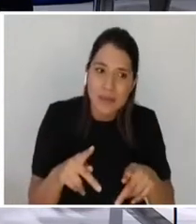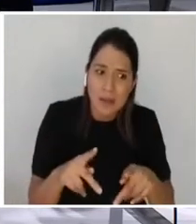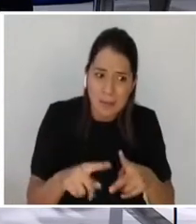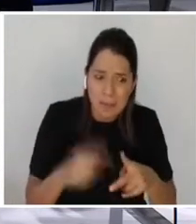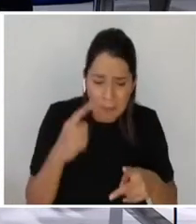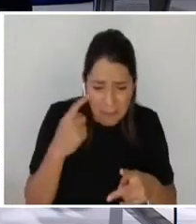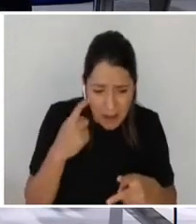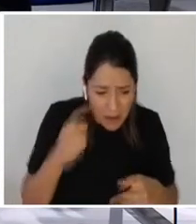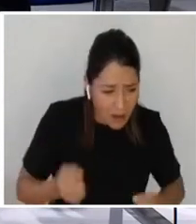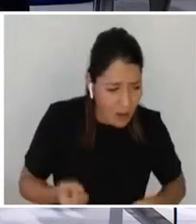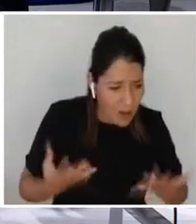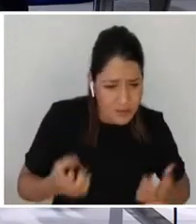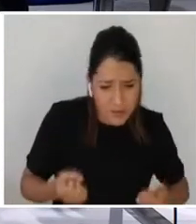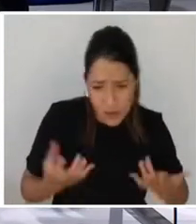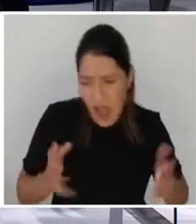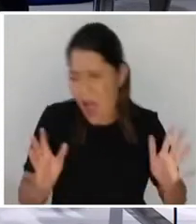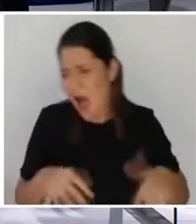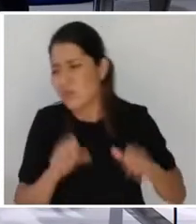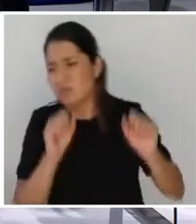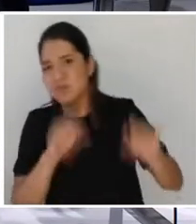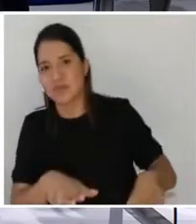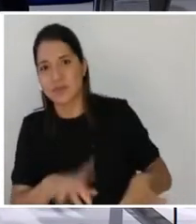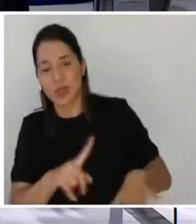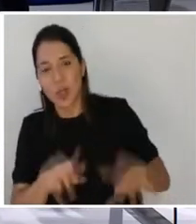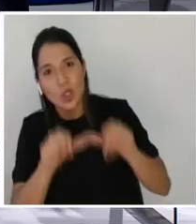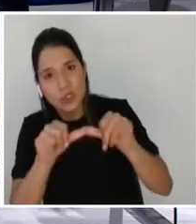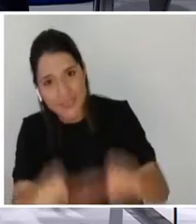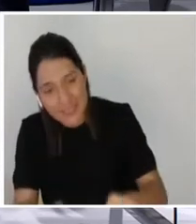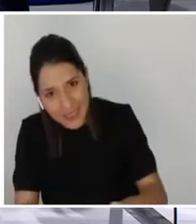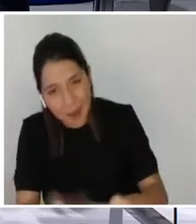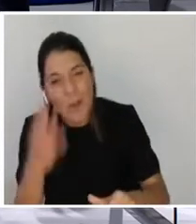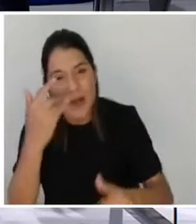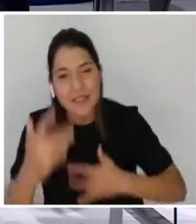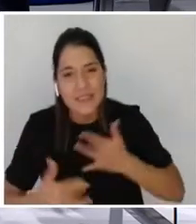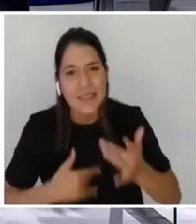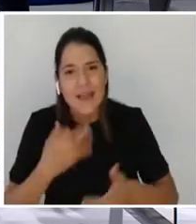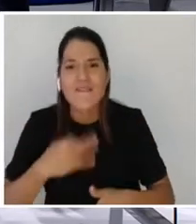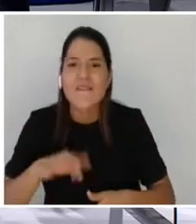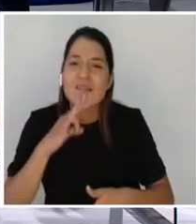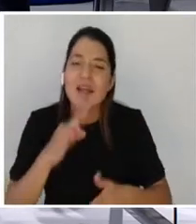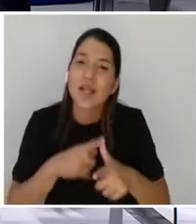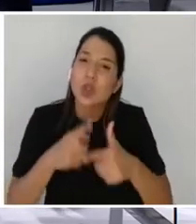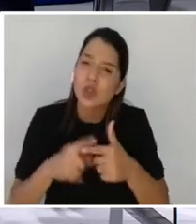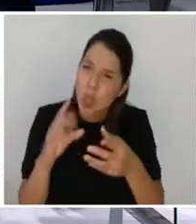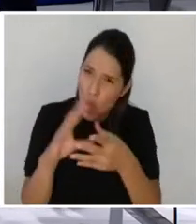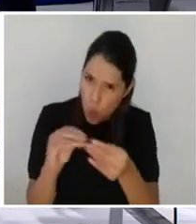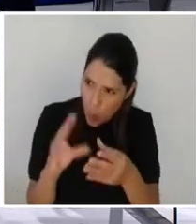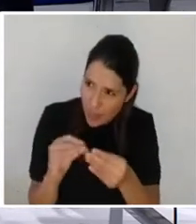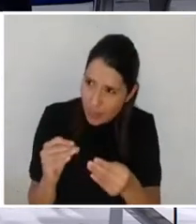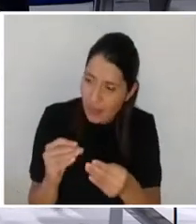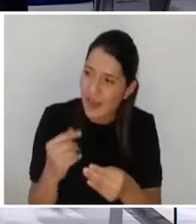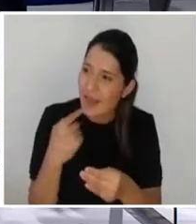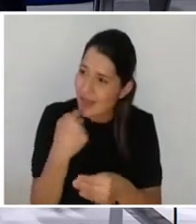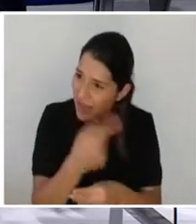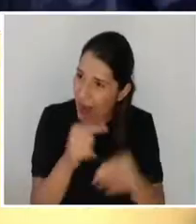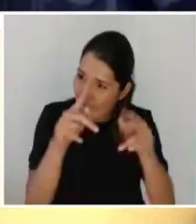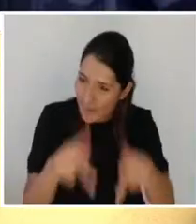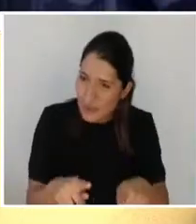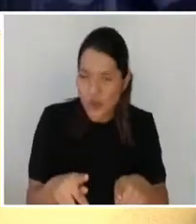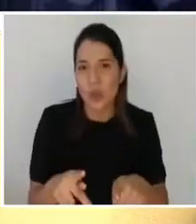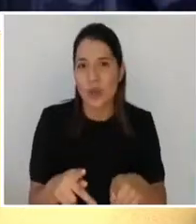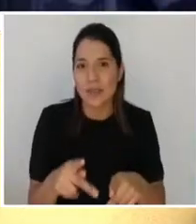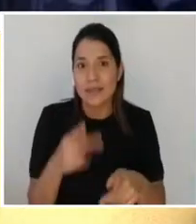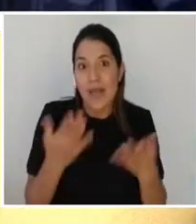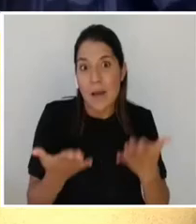se sienten frustrados, ¿verdad? Cuéntale a la gente que nos está viendo, que están diciendo, ay, pues, pucha, a mí me pasó lo mismo, me hubiese esperado, hubiese